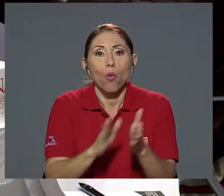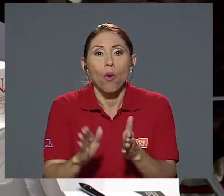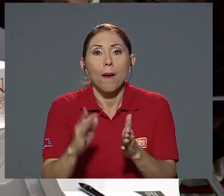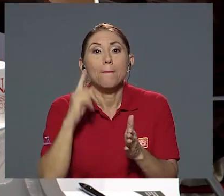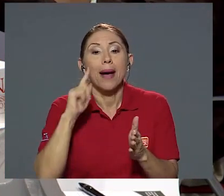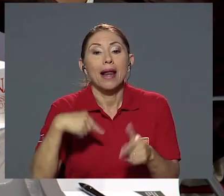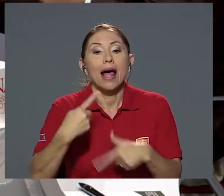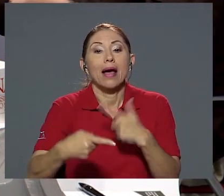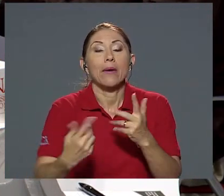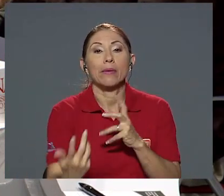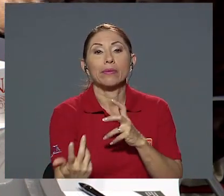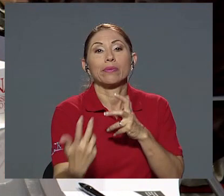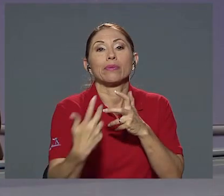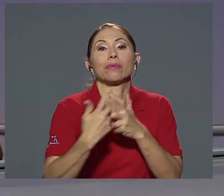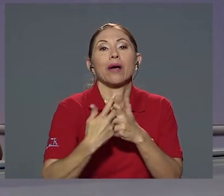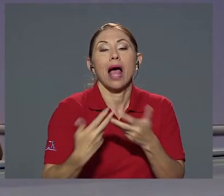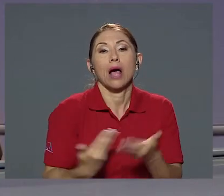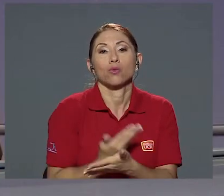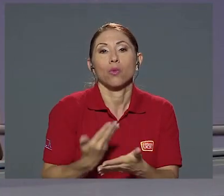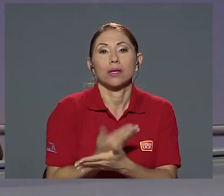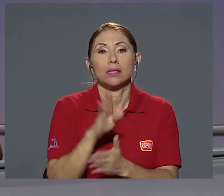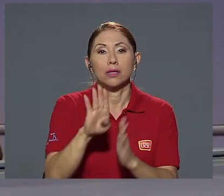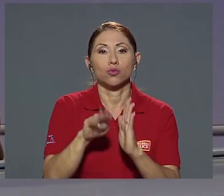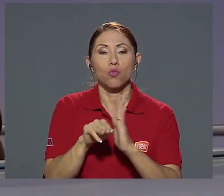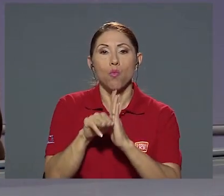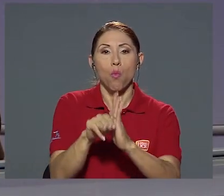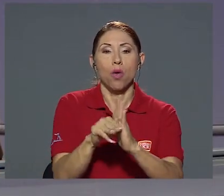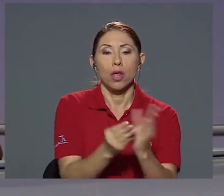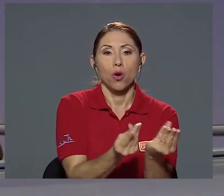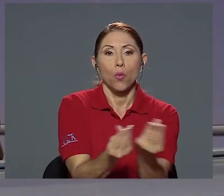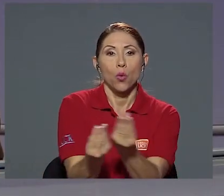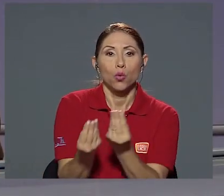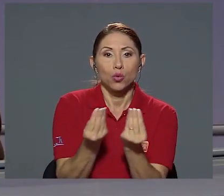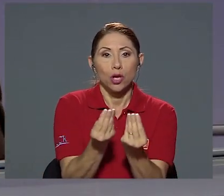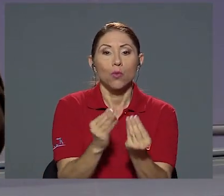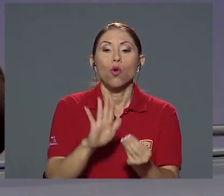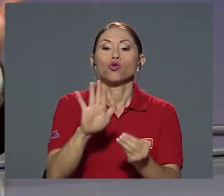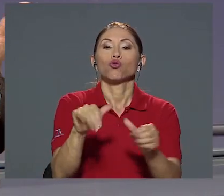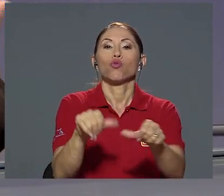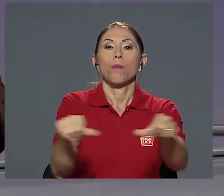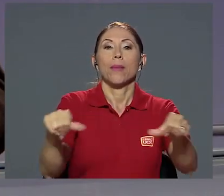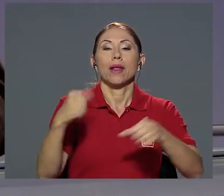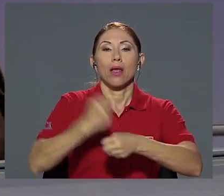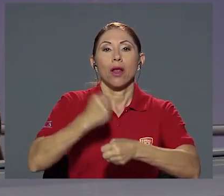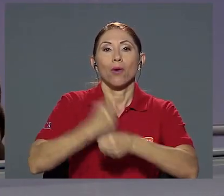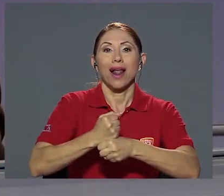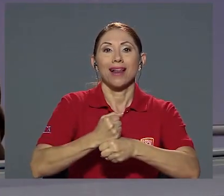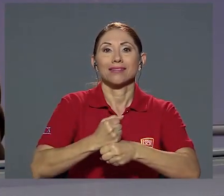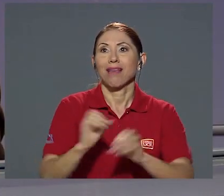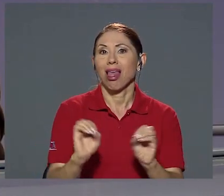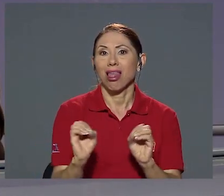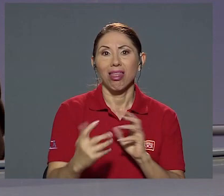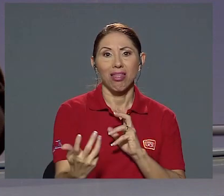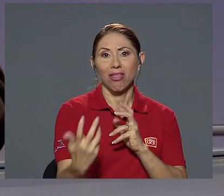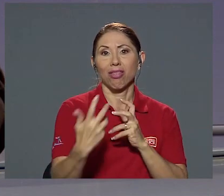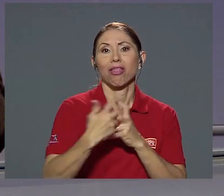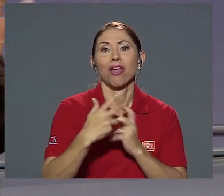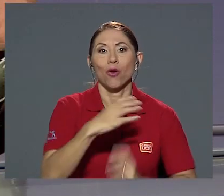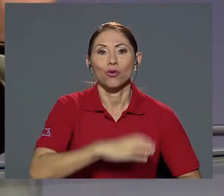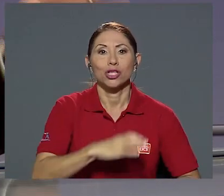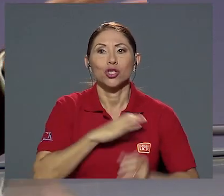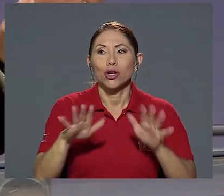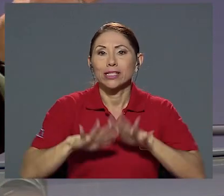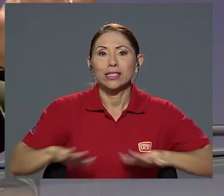y actualizar su modelo productivo y sus mercados laborales a estas nuevas condiciones del entorno global.